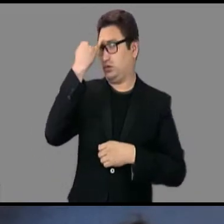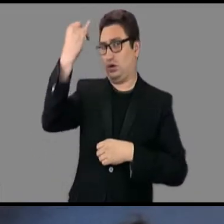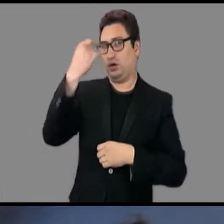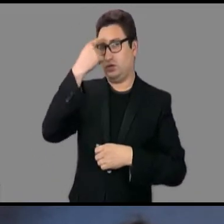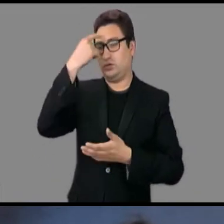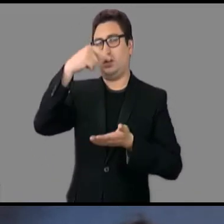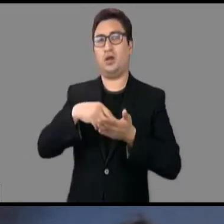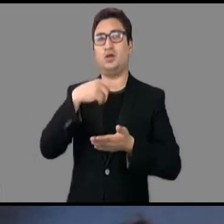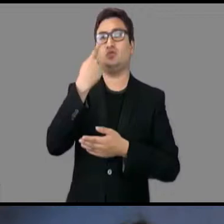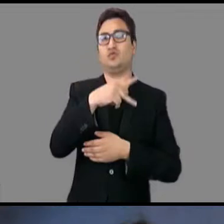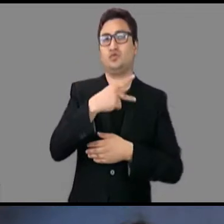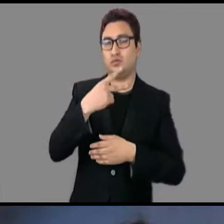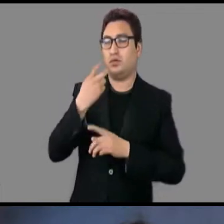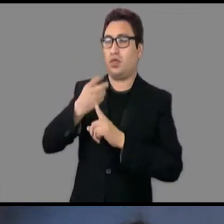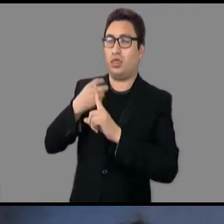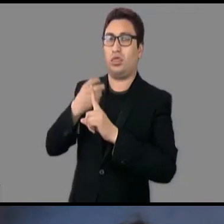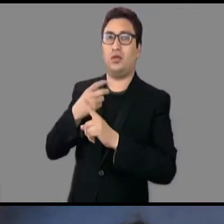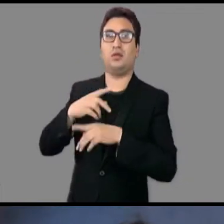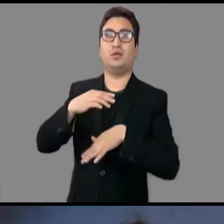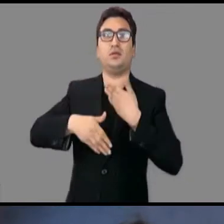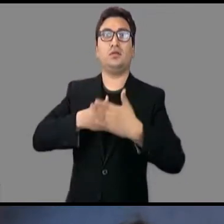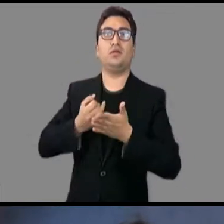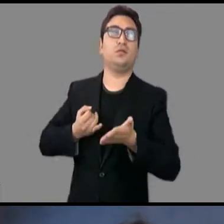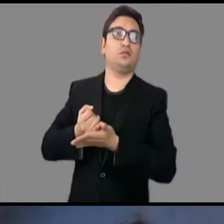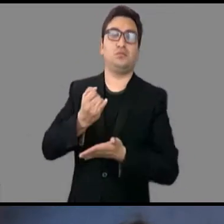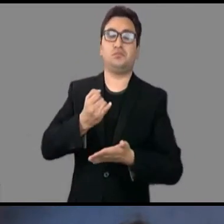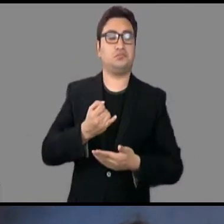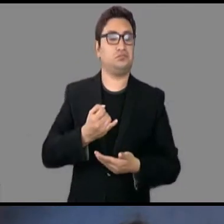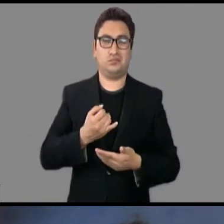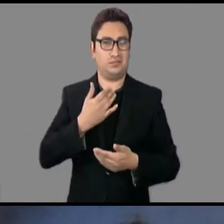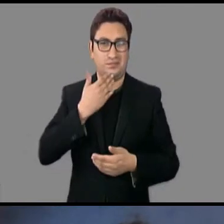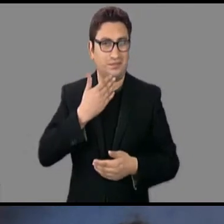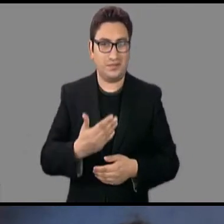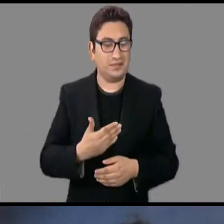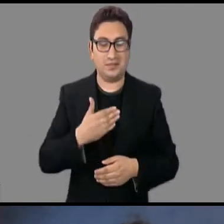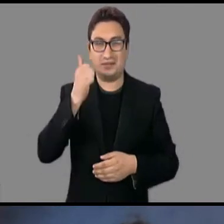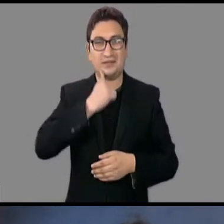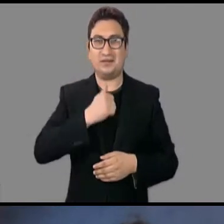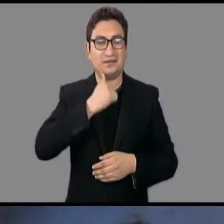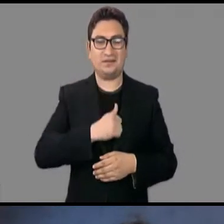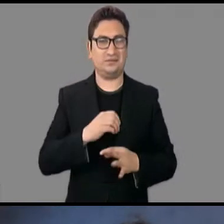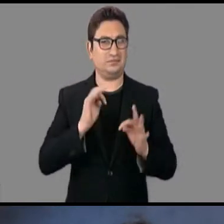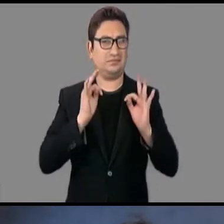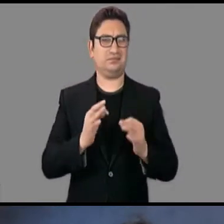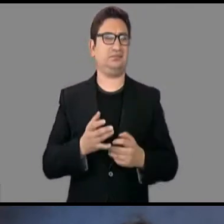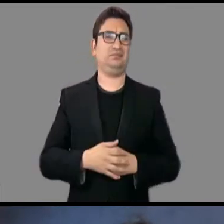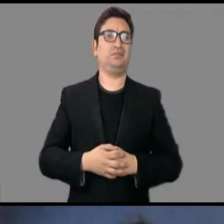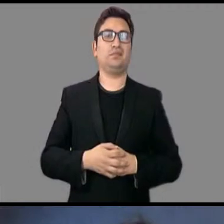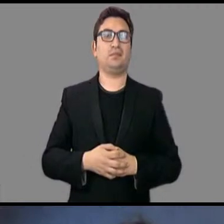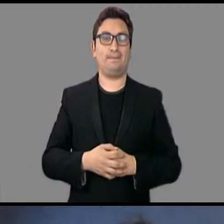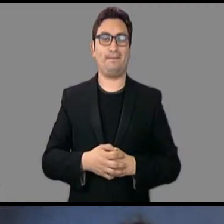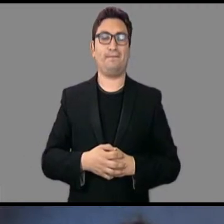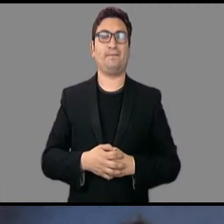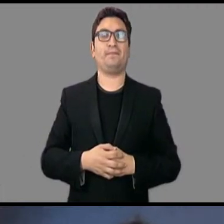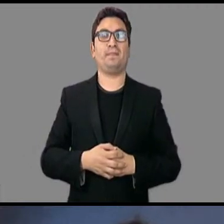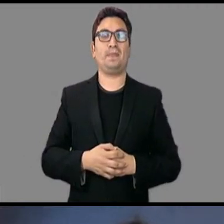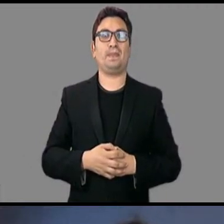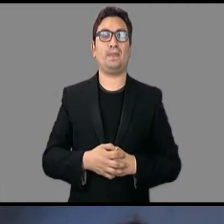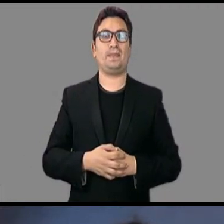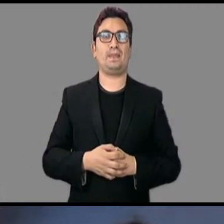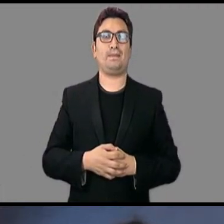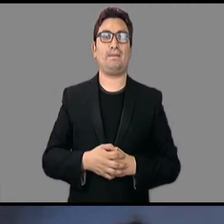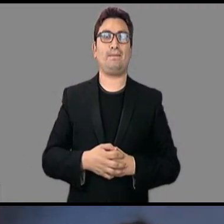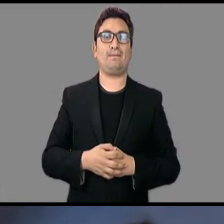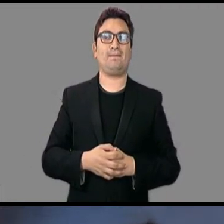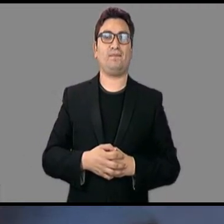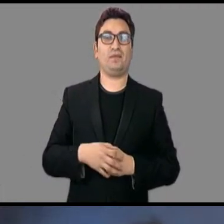tomar decisiones que no siempre son las adecuadas en torno al caso, ¿no? Entonces,